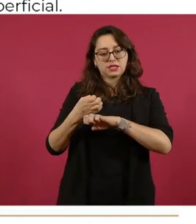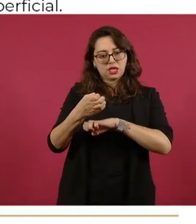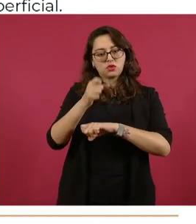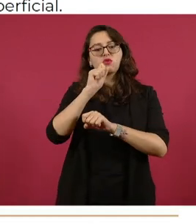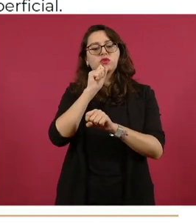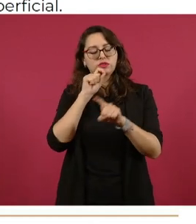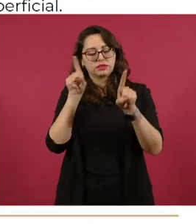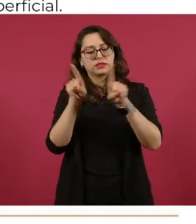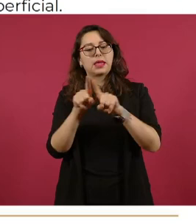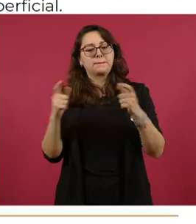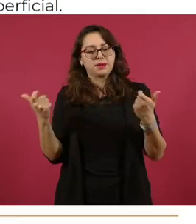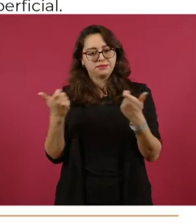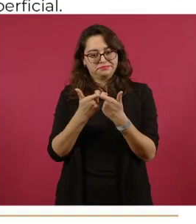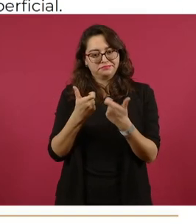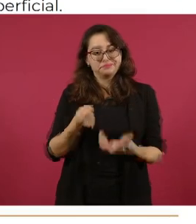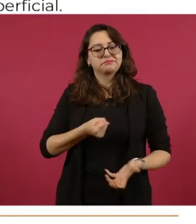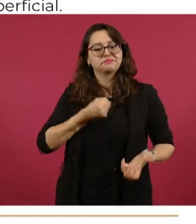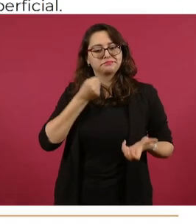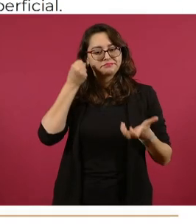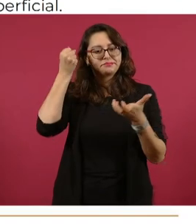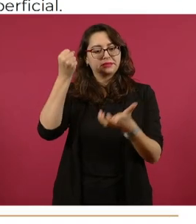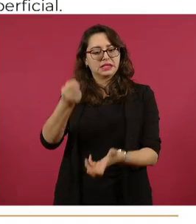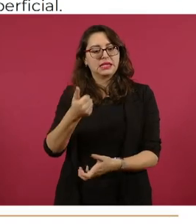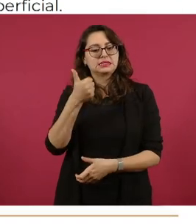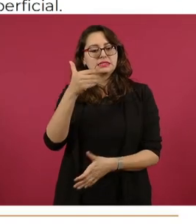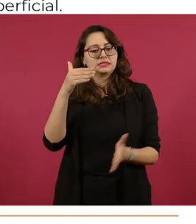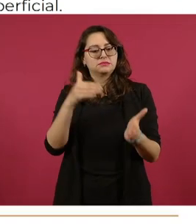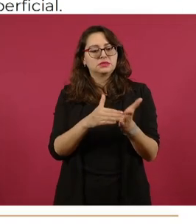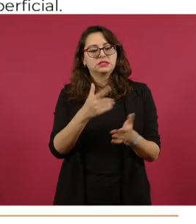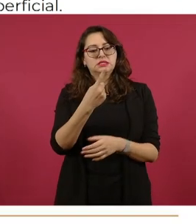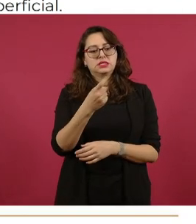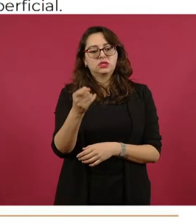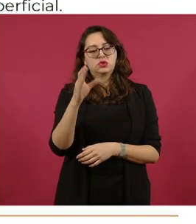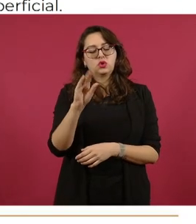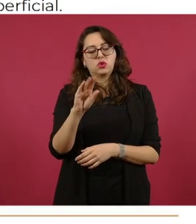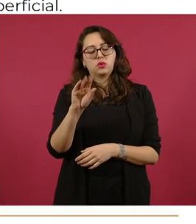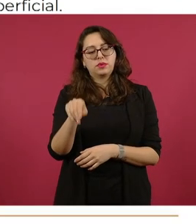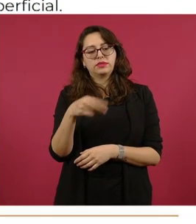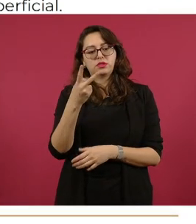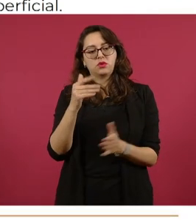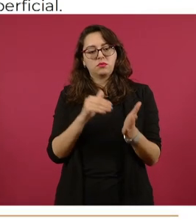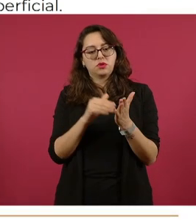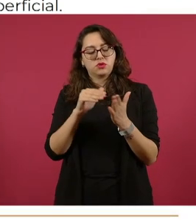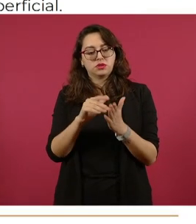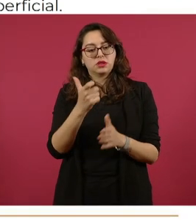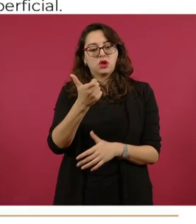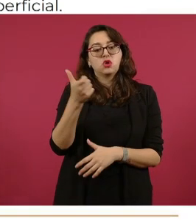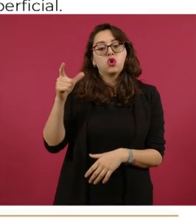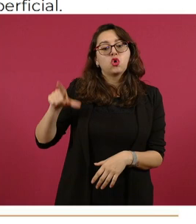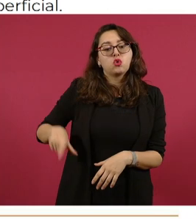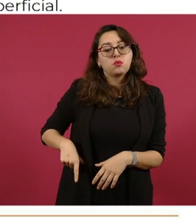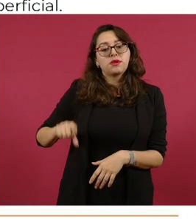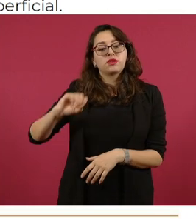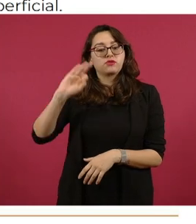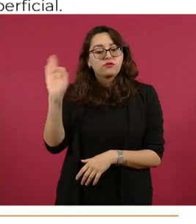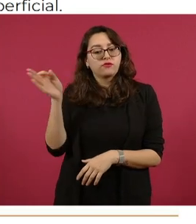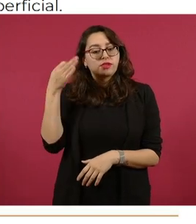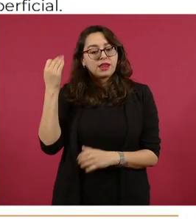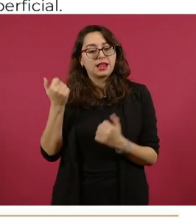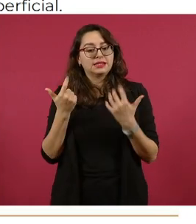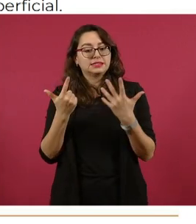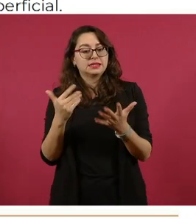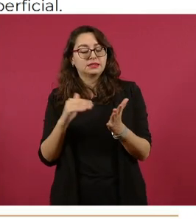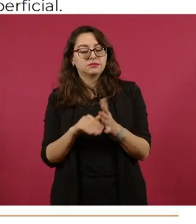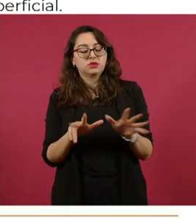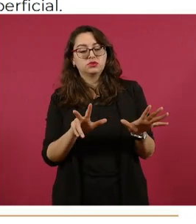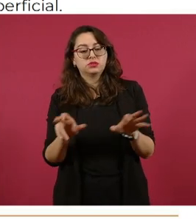por 6.192 millones de pesos y 7.872 millones de pesos del gobierno